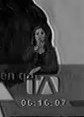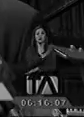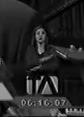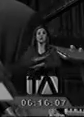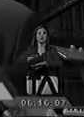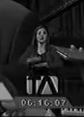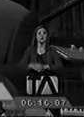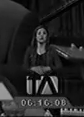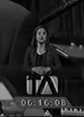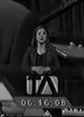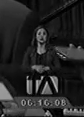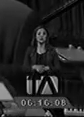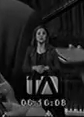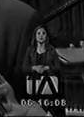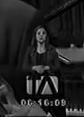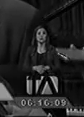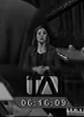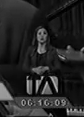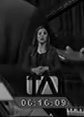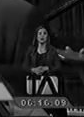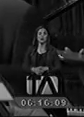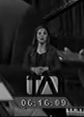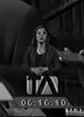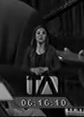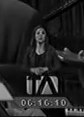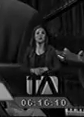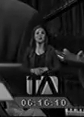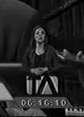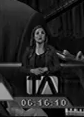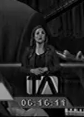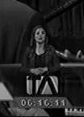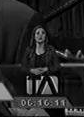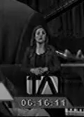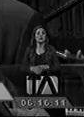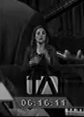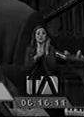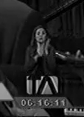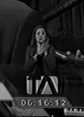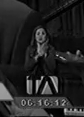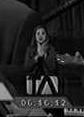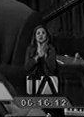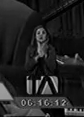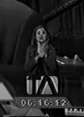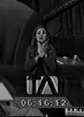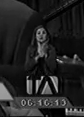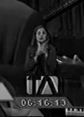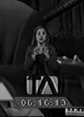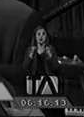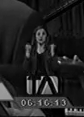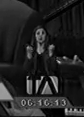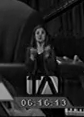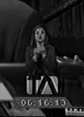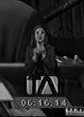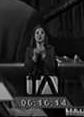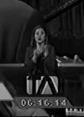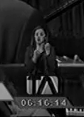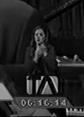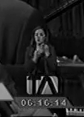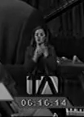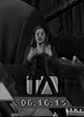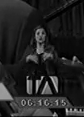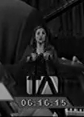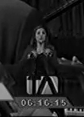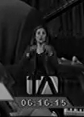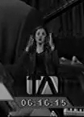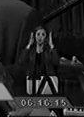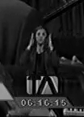alumnos. Justamente también para empoderarlos, para saber que tienen al ministerio detrás, que tienen a la sociedad detrás y que tienen formas de poder apoyar a los niños, de